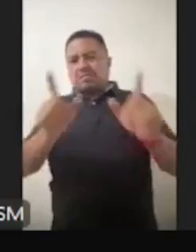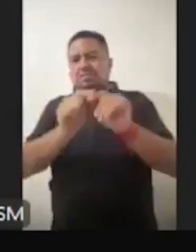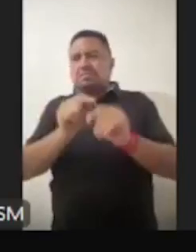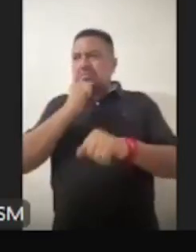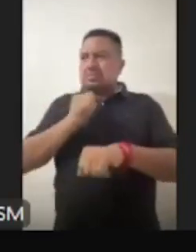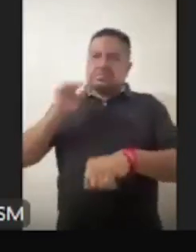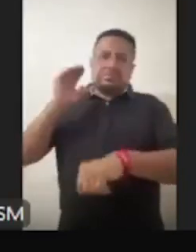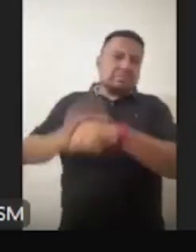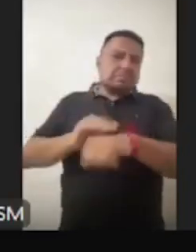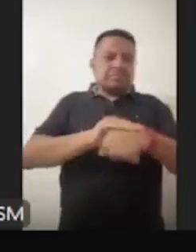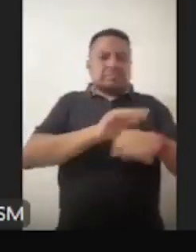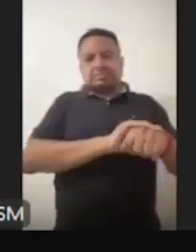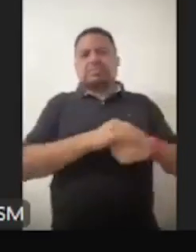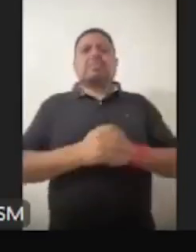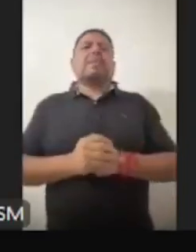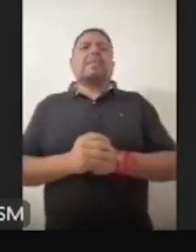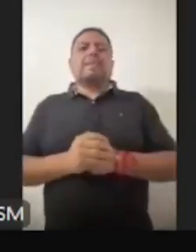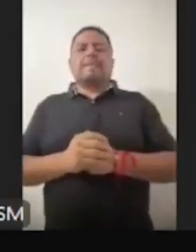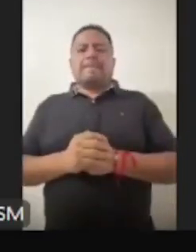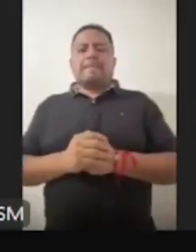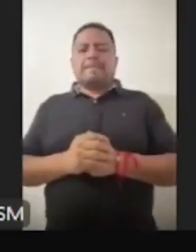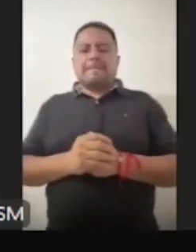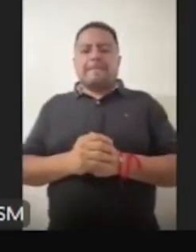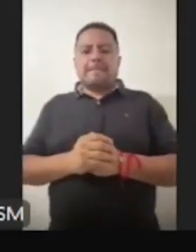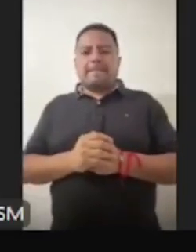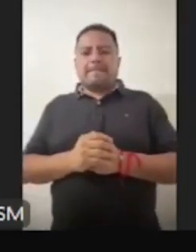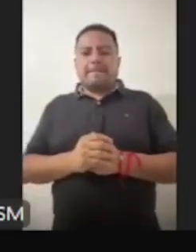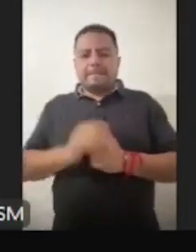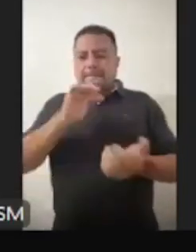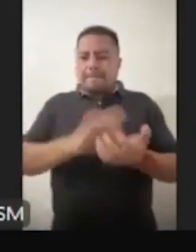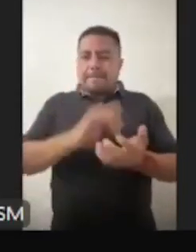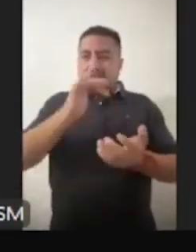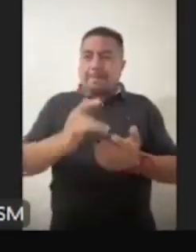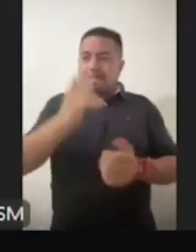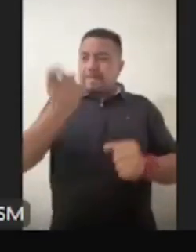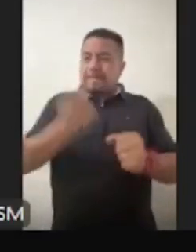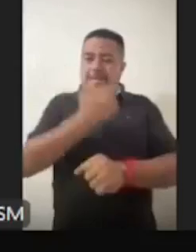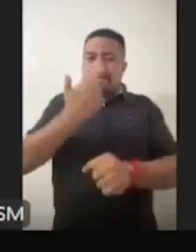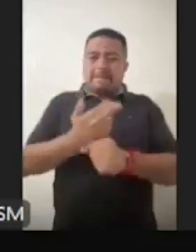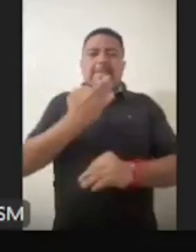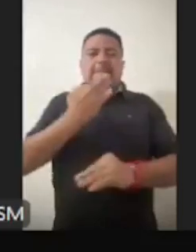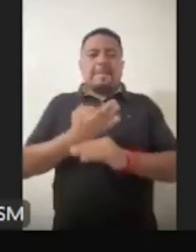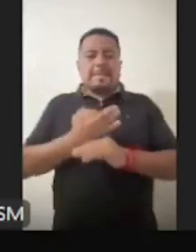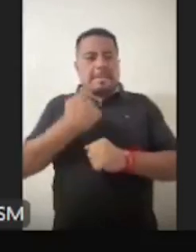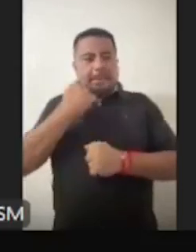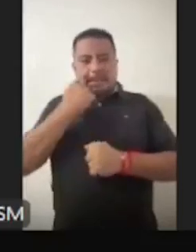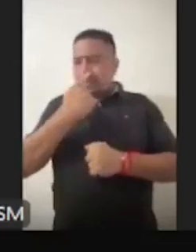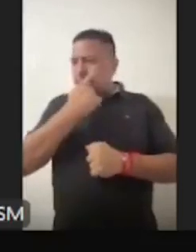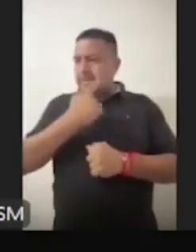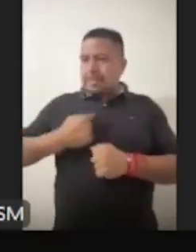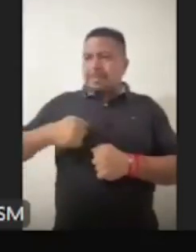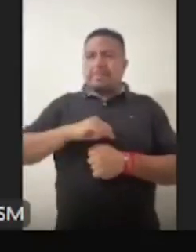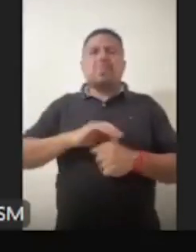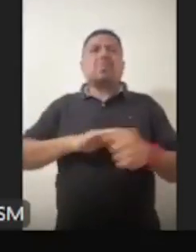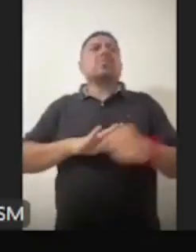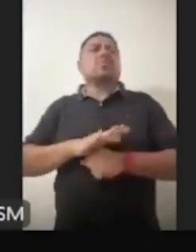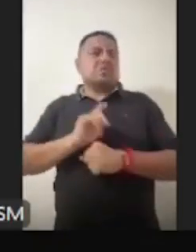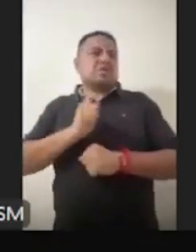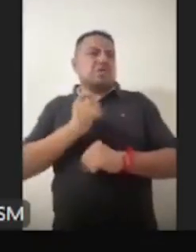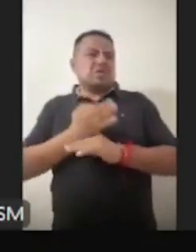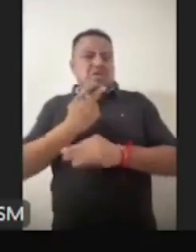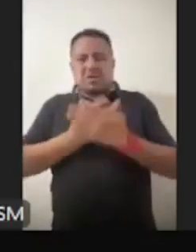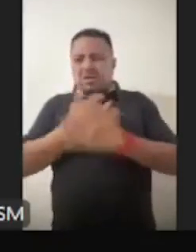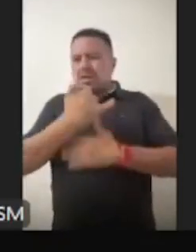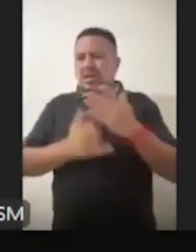magistrada presidenta, magistradas, magistrado. Gracias, secretario. Magistradas, magistrado, está a nuestra consideración el proyecto de